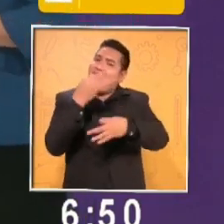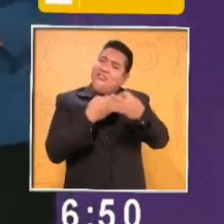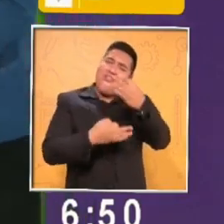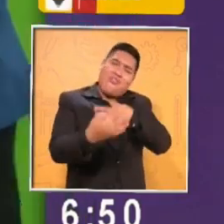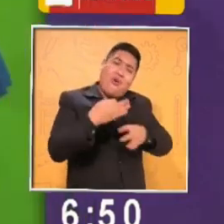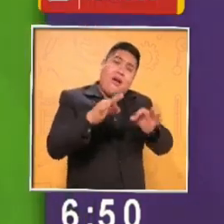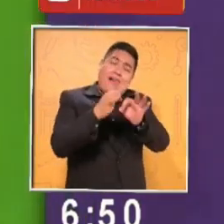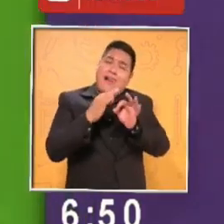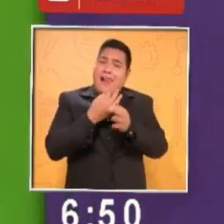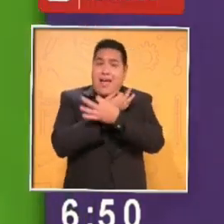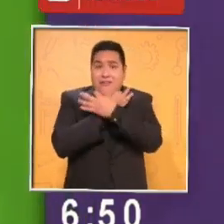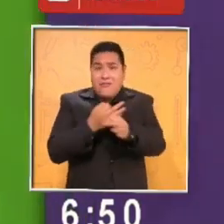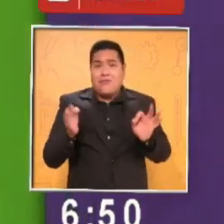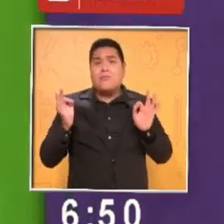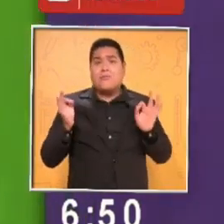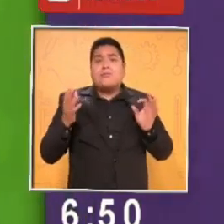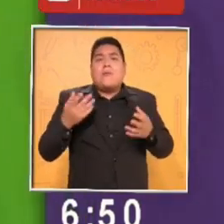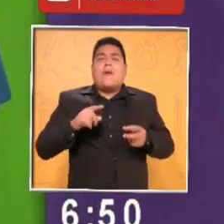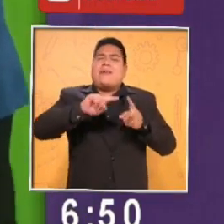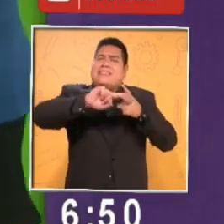con la redacción.